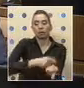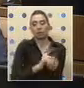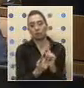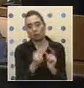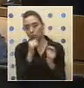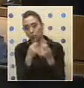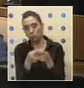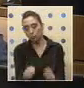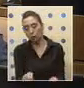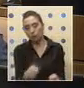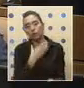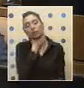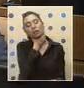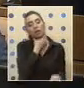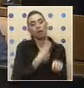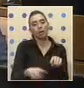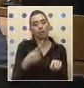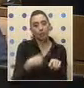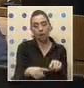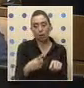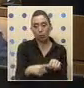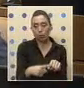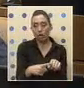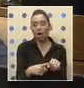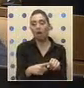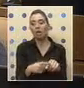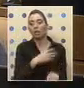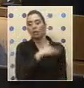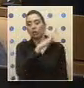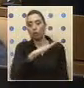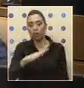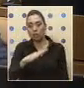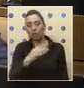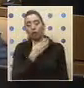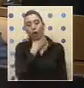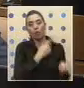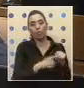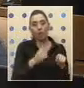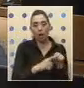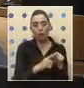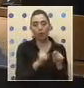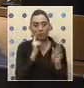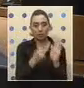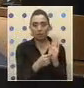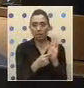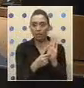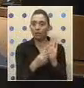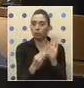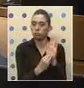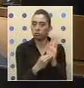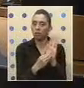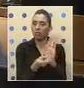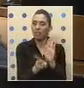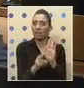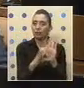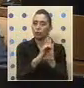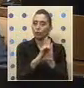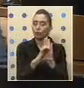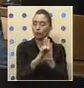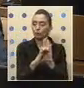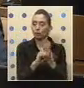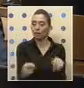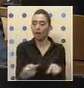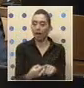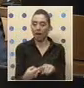empobrecerse, tienen que endeudarse y tienen que endeudar a sus hijos para acceder a un derecho que está consagrado en la Constitución. Ese